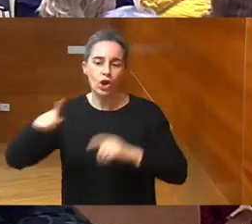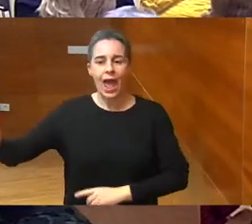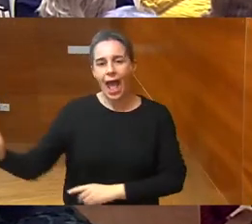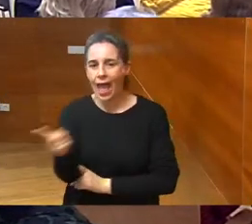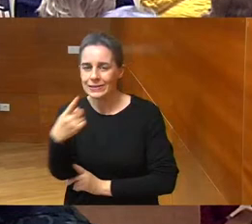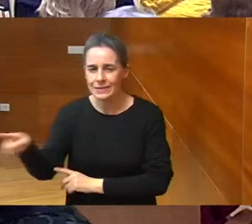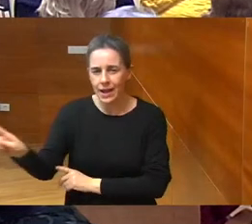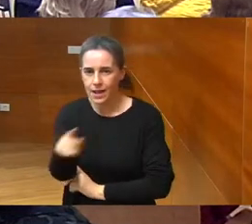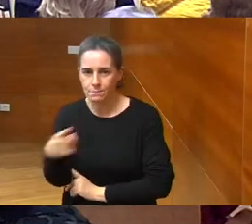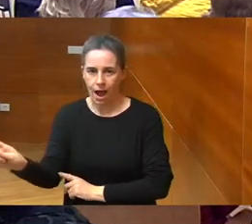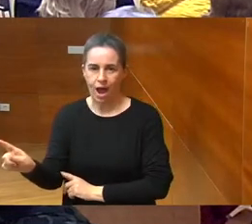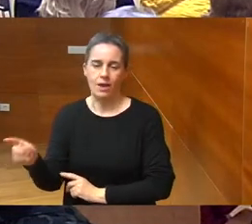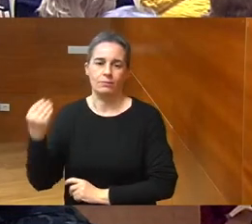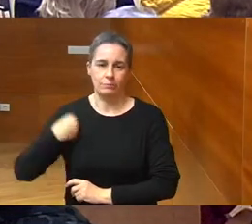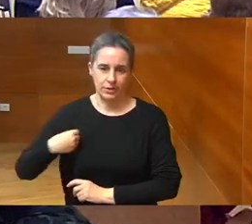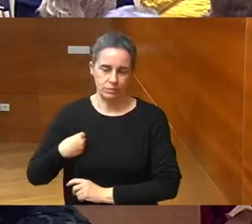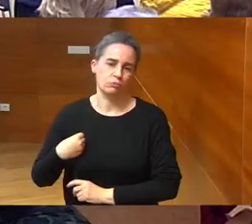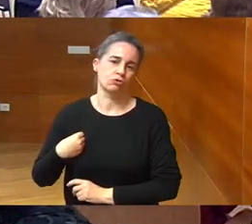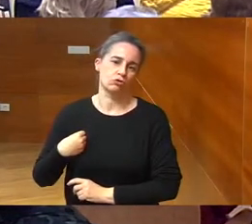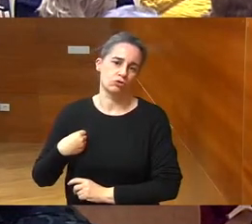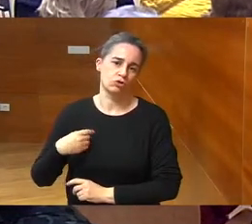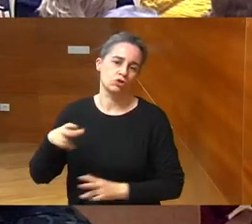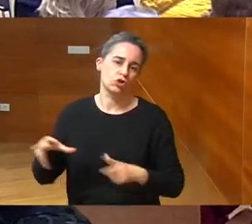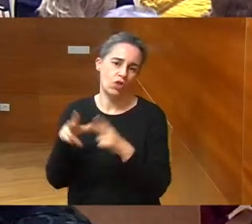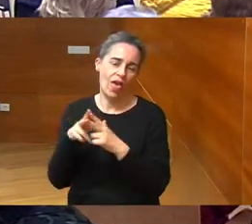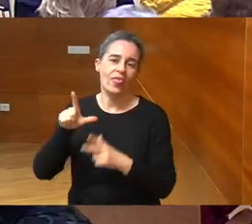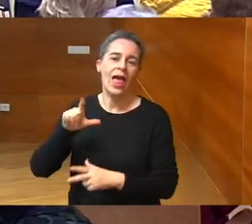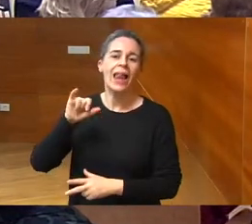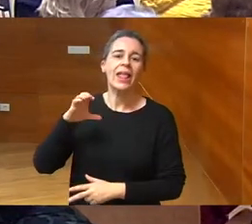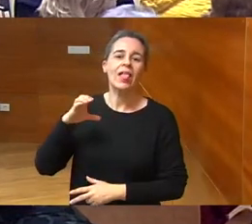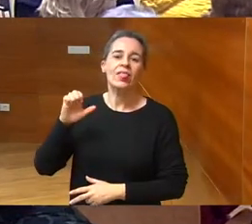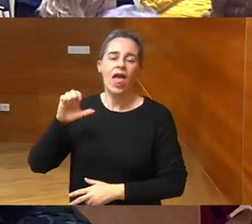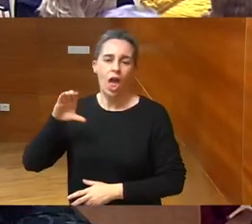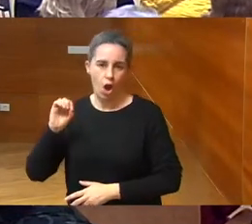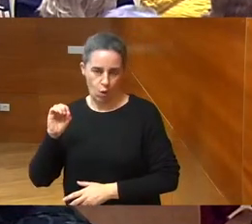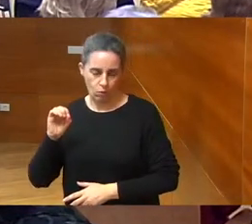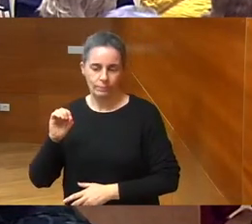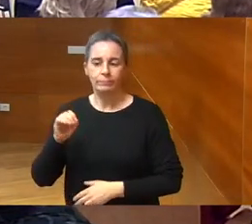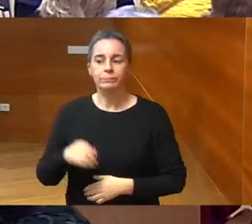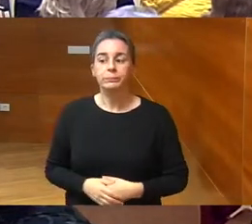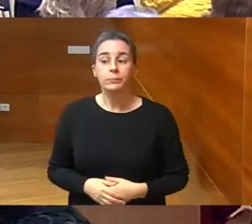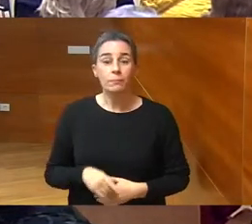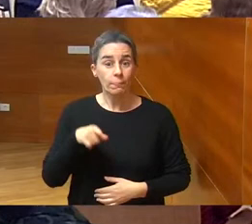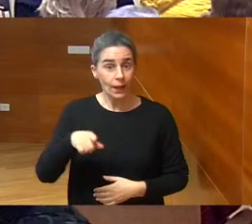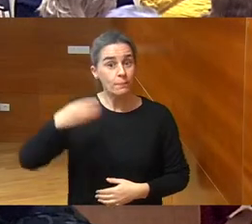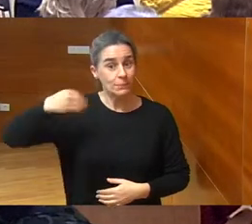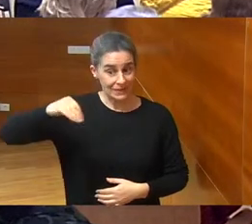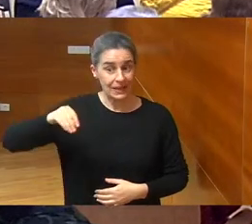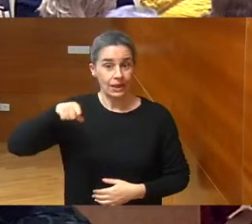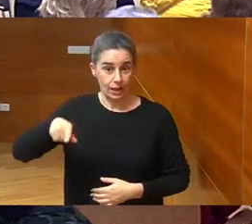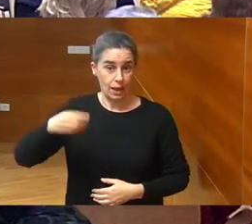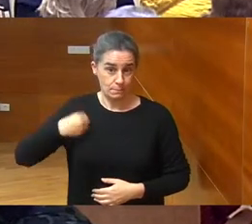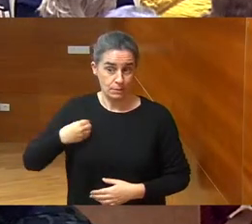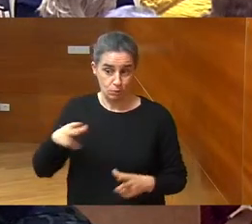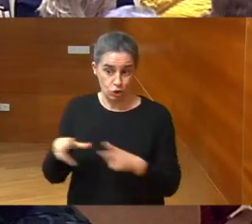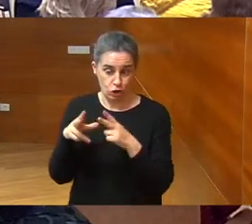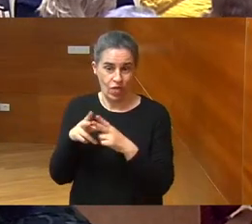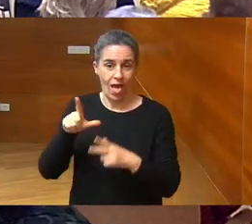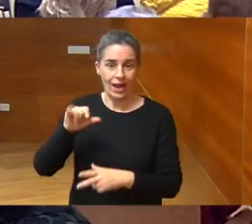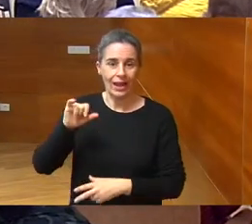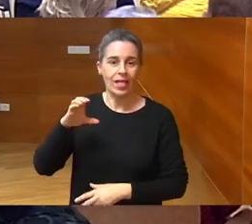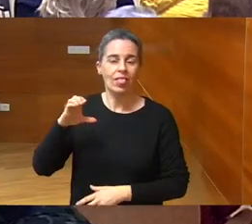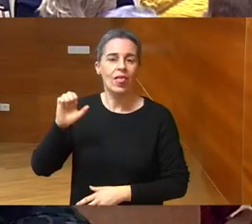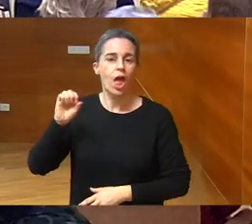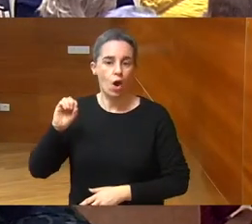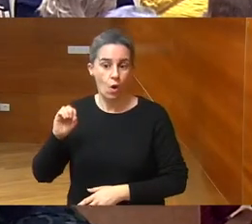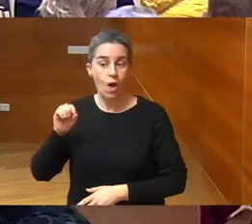gimnasio siendo presidente de la misma es curioso porque presidente de esta sociedad durante un tiempo fue Albino